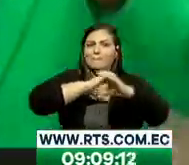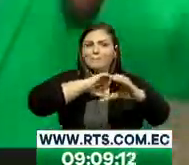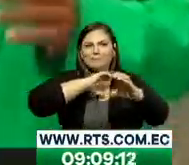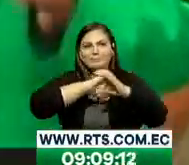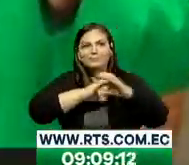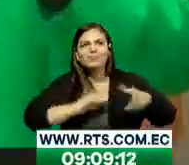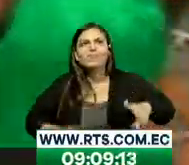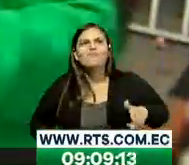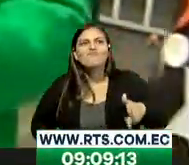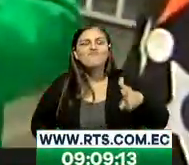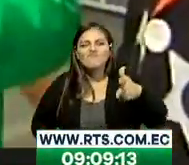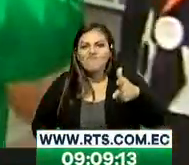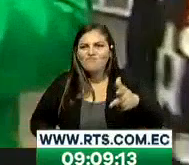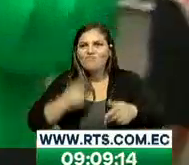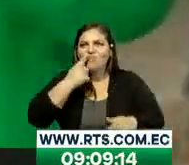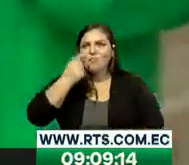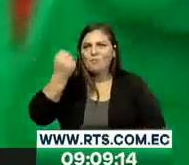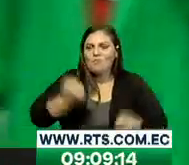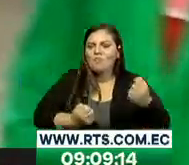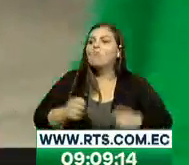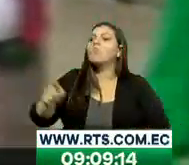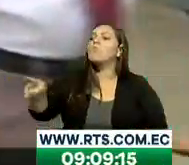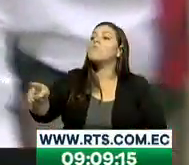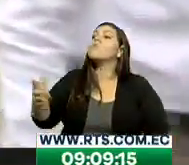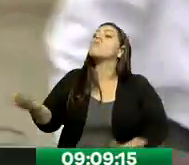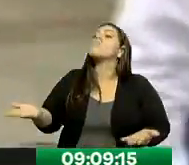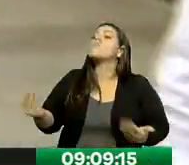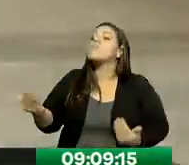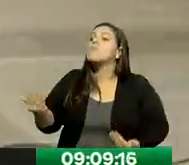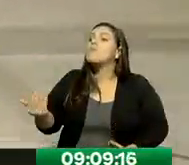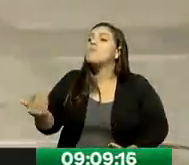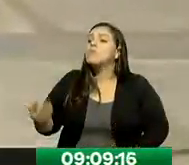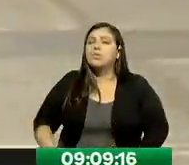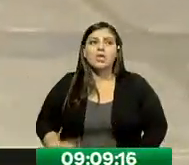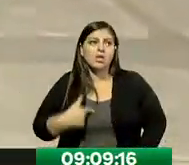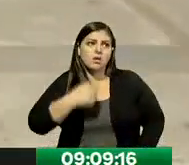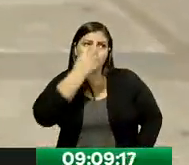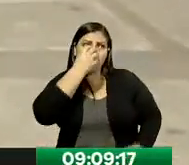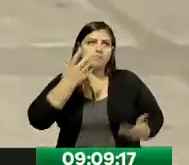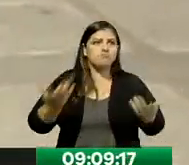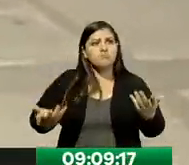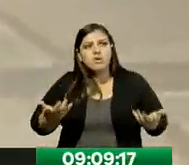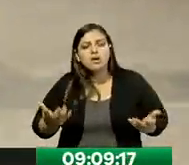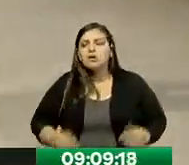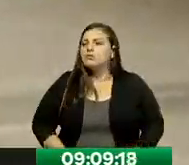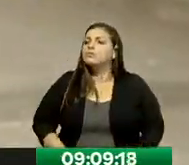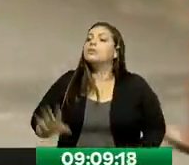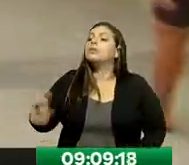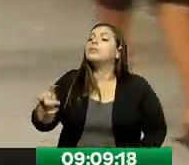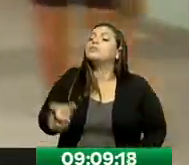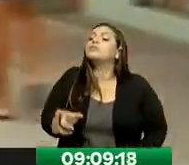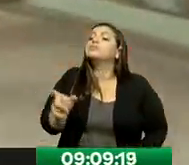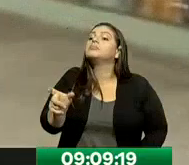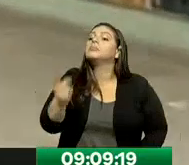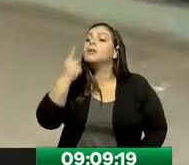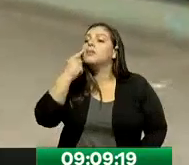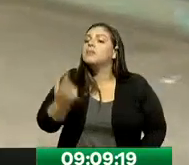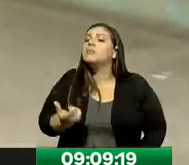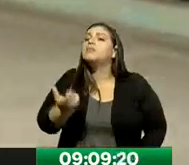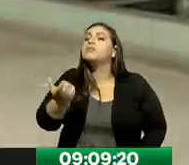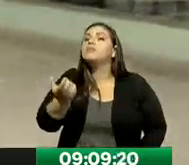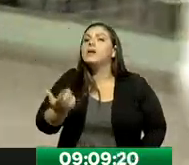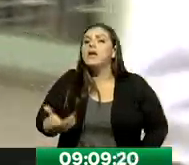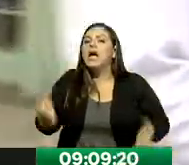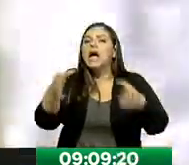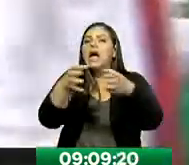Javier Pillihua, payasito melenita, es el presidente de la Asociación de Payasos, porque hay muchas personas que no son artistas, sino